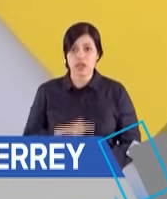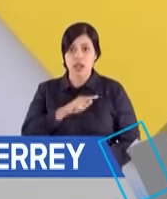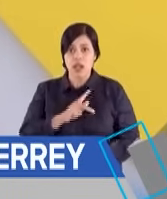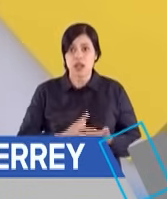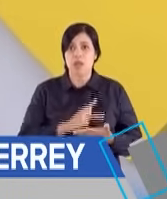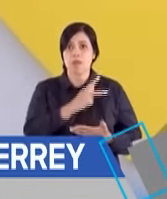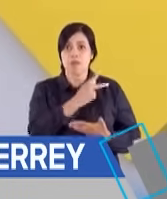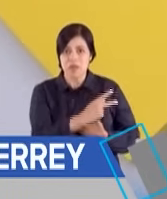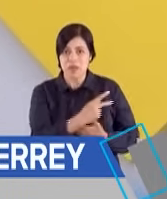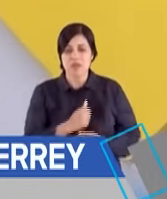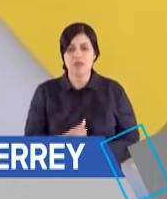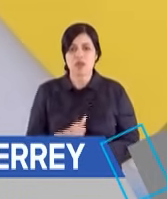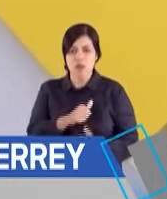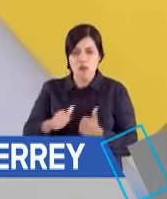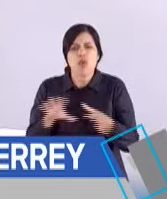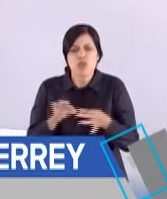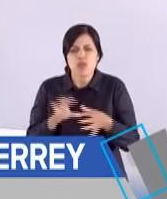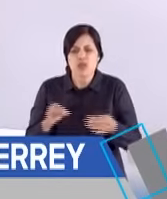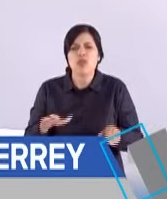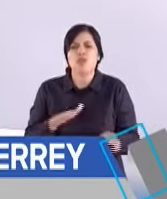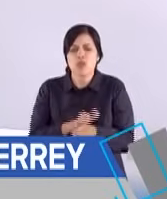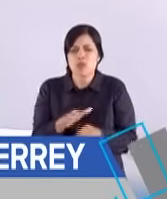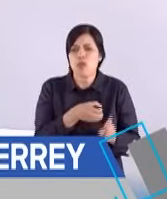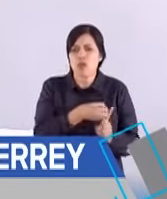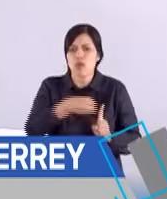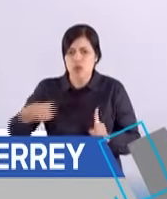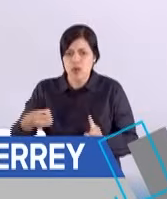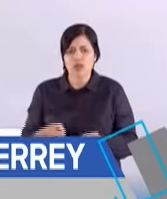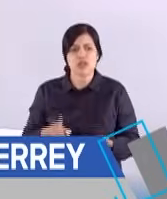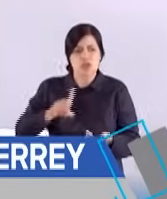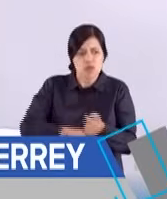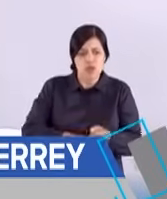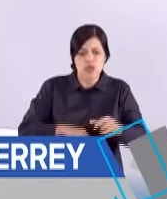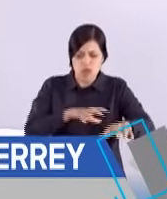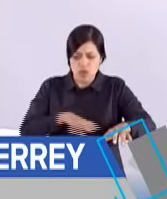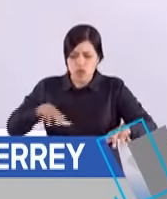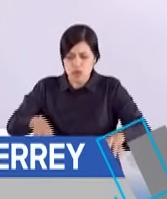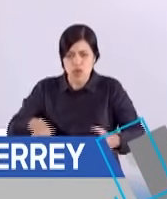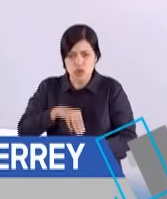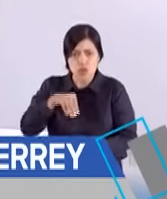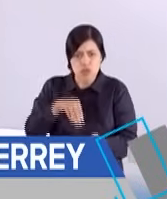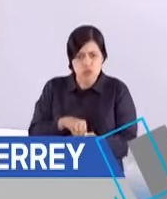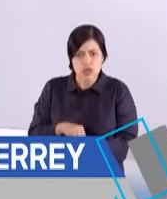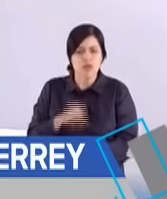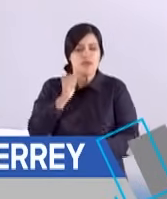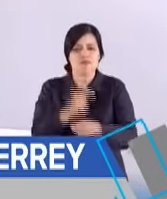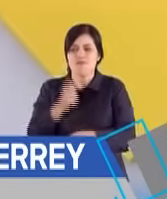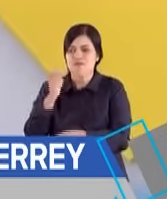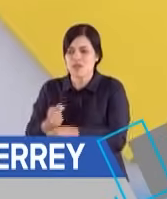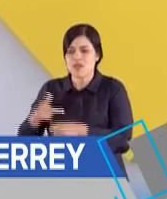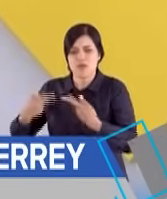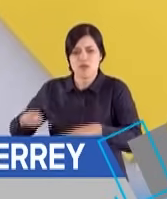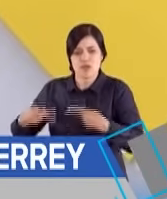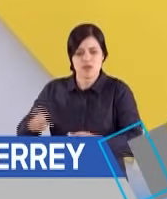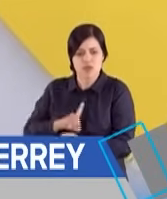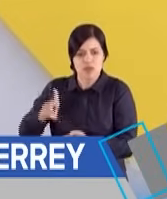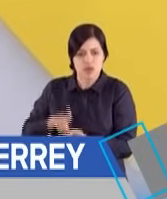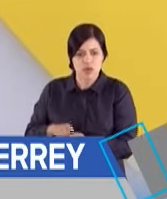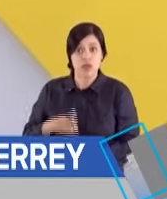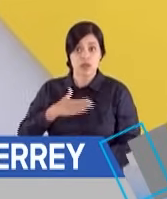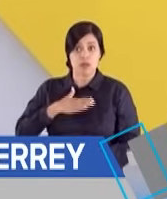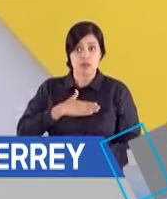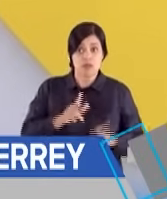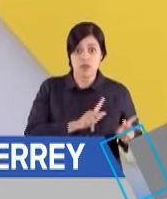de droga en las colonias para evitar que jóvenes y adolescentes consuman ello a través de la creación de una unidad especializada de combate